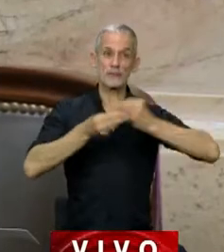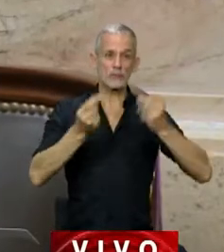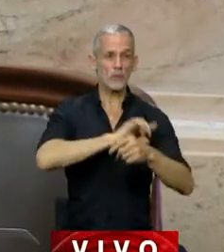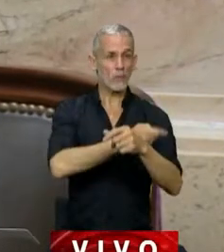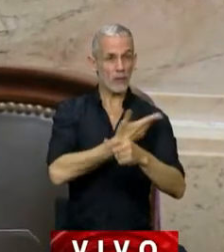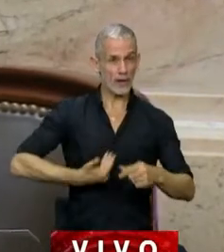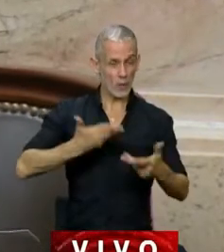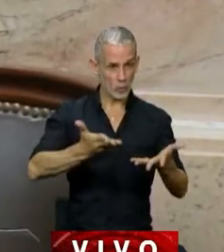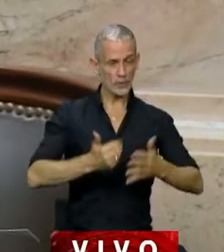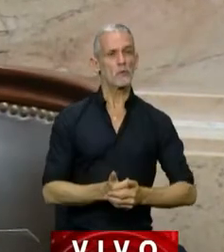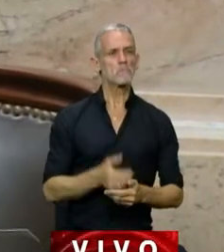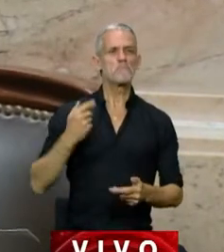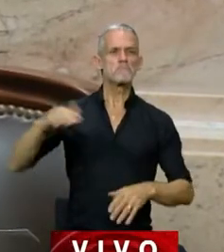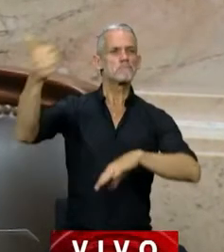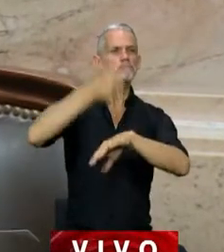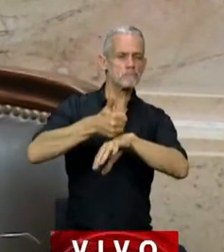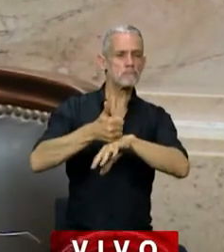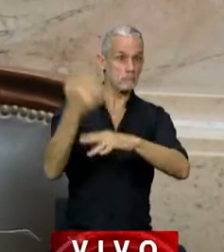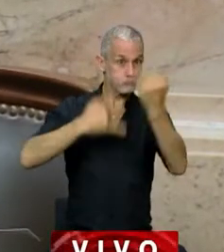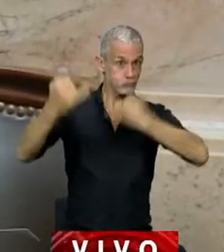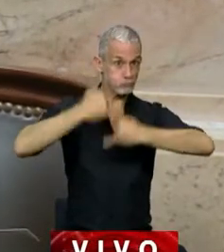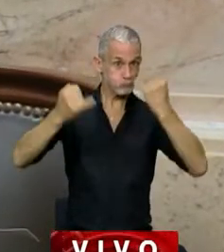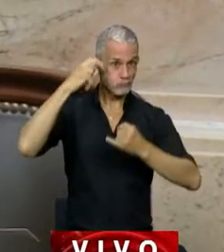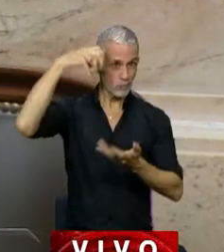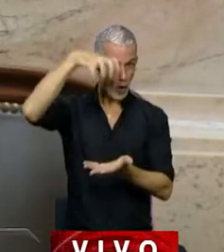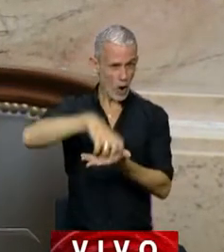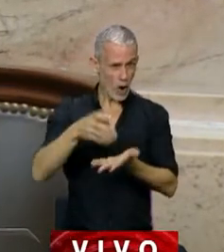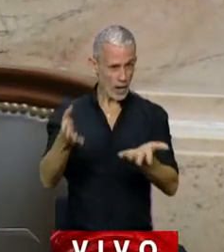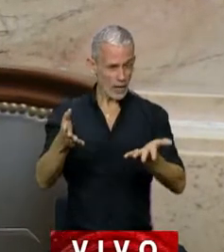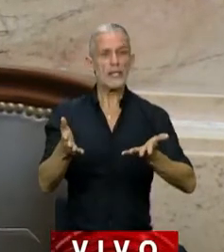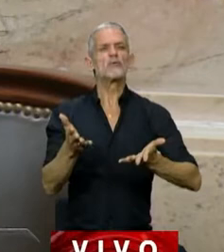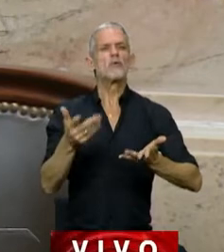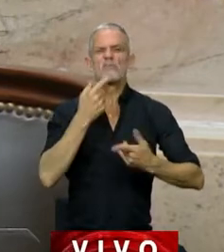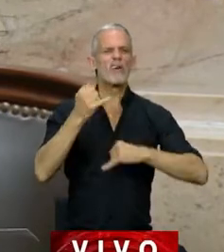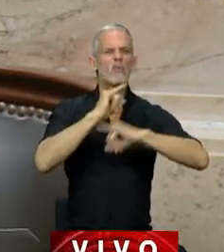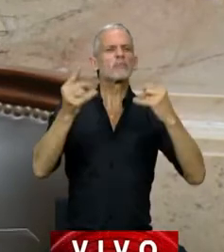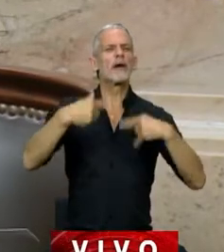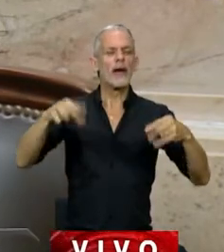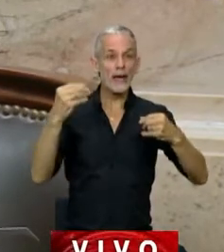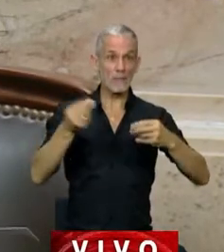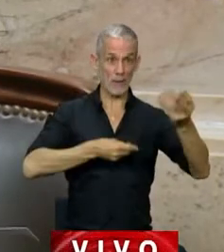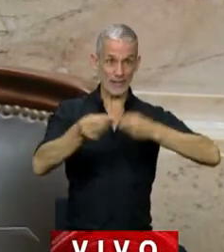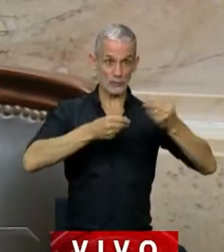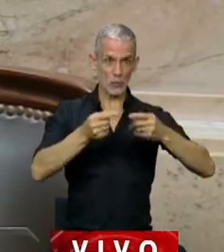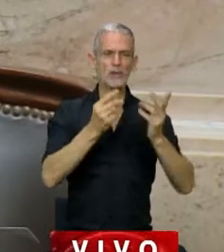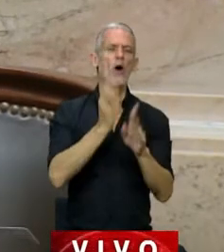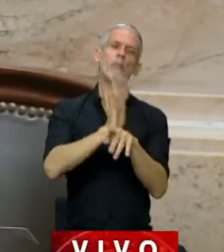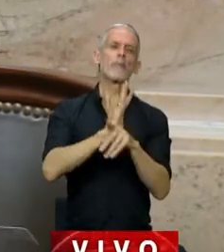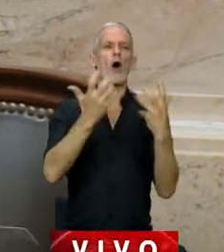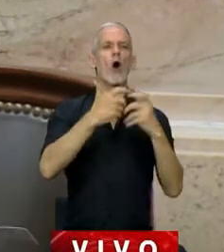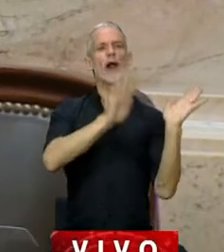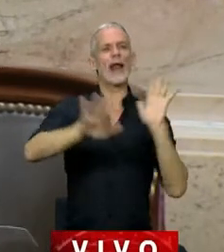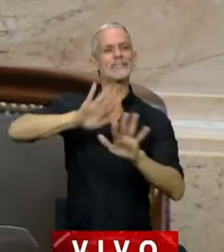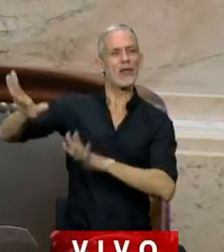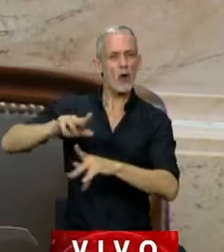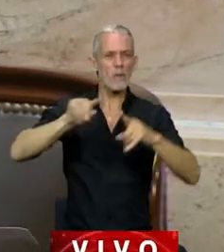Poder Ejecutivo, cuando vino a este Congreso, afirmó que el presupuesto es un organizador de la política